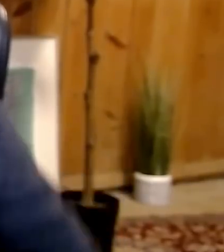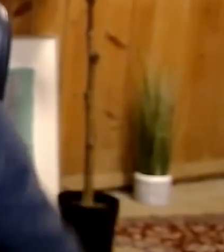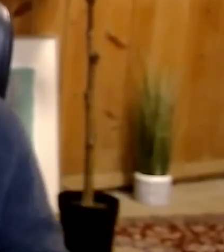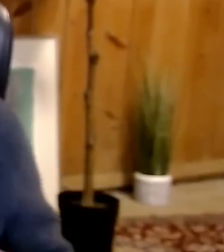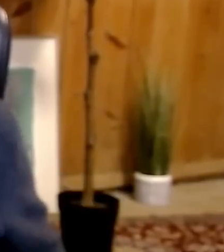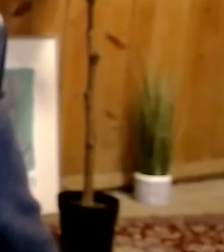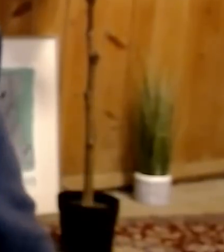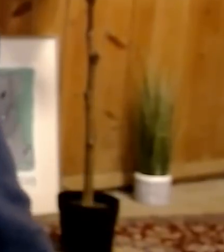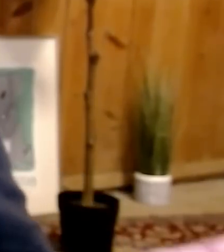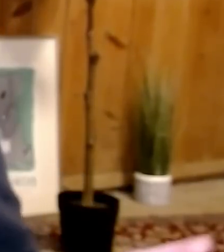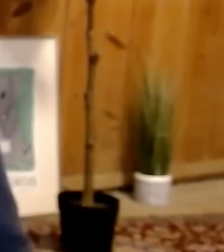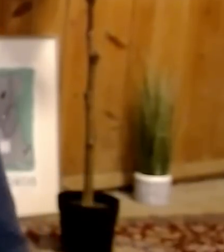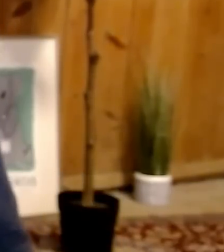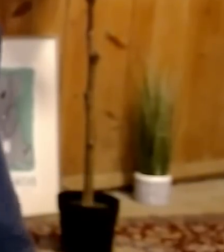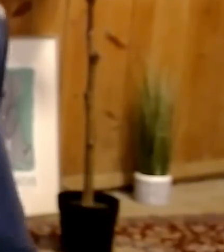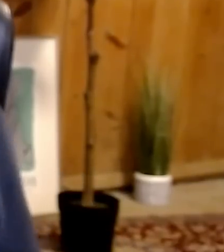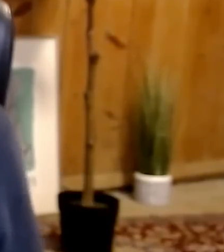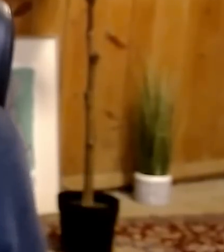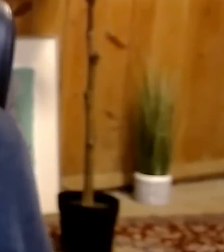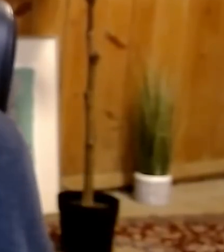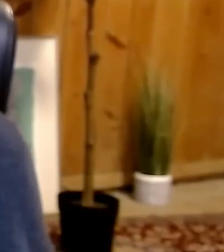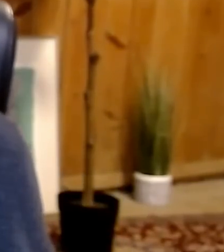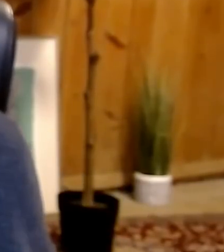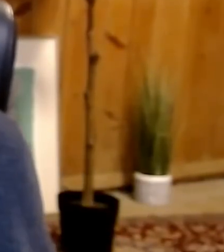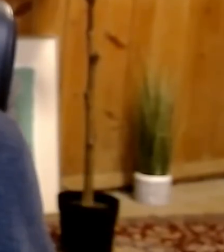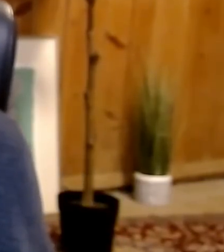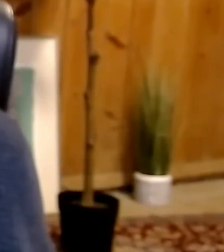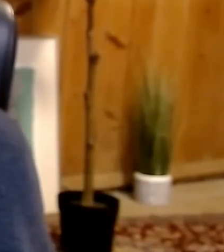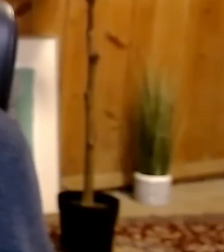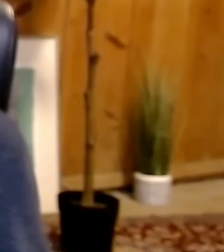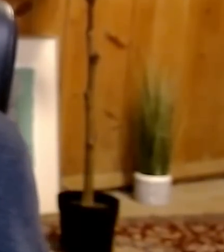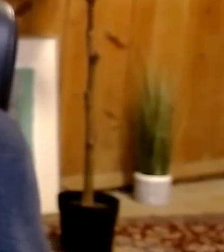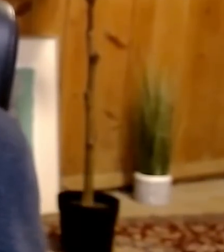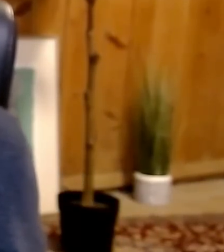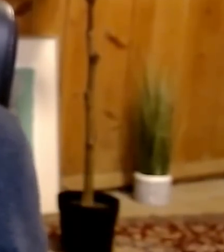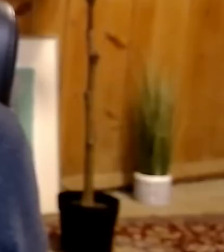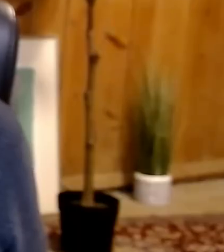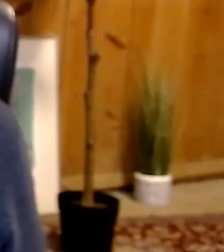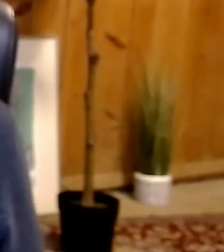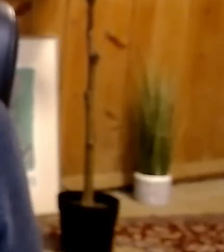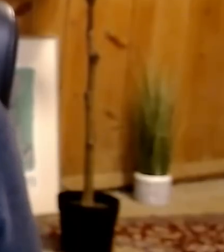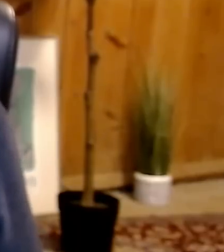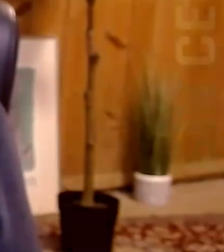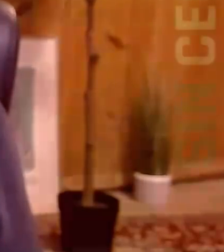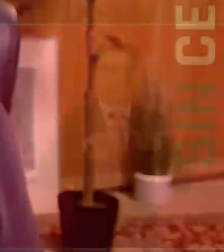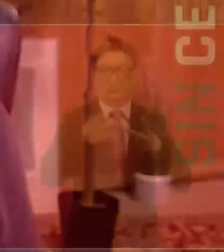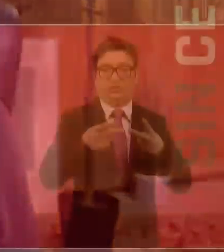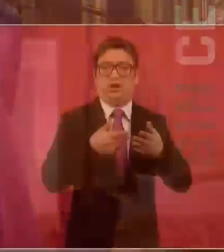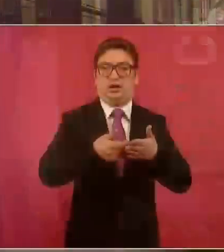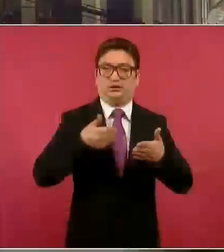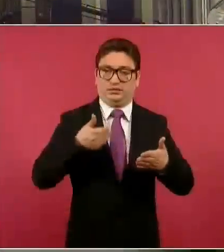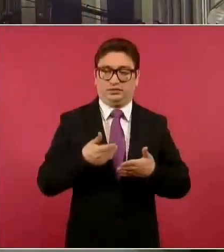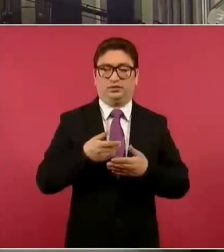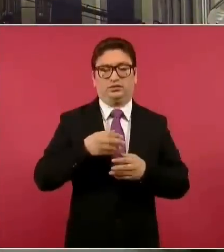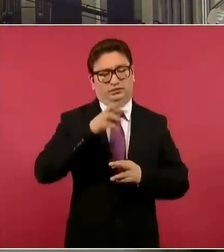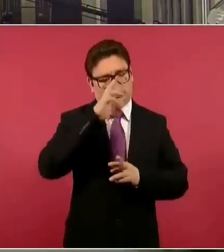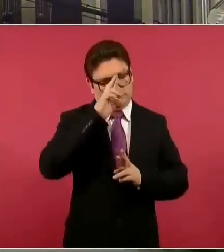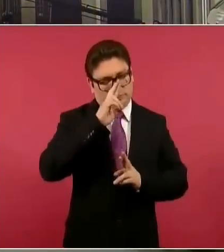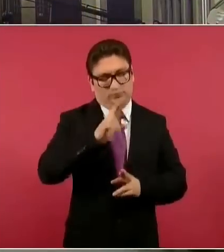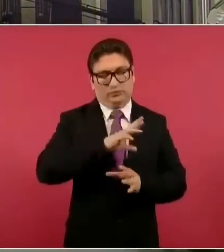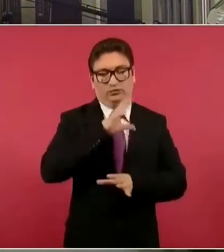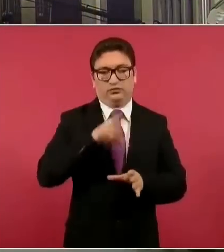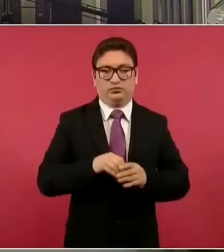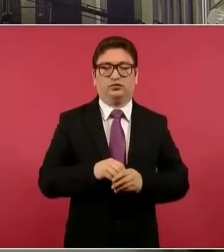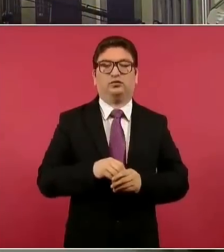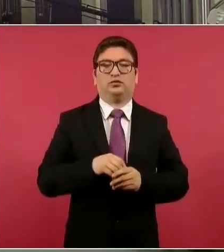se desgarran las vestiduras como los fariseos de las épocas bíblicas, ¿no? Haga de cuenta que dijeron,